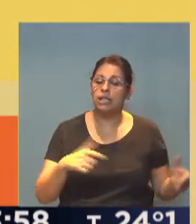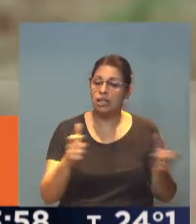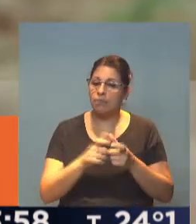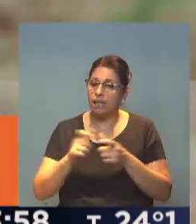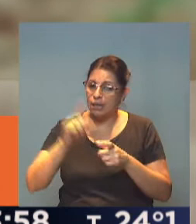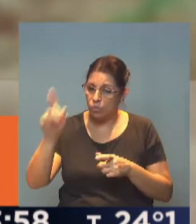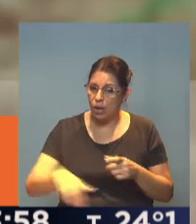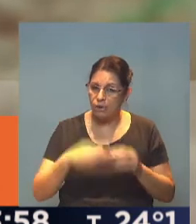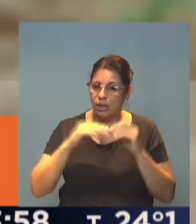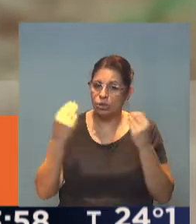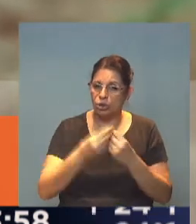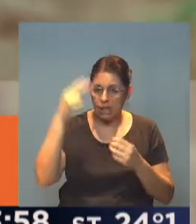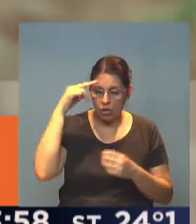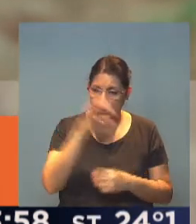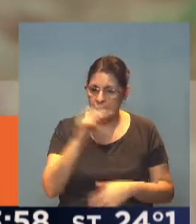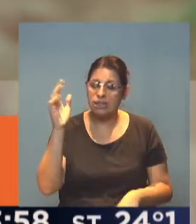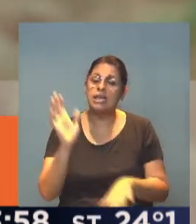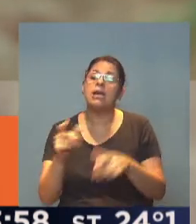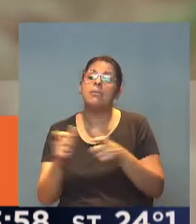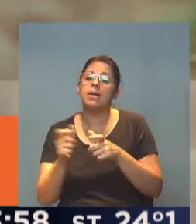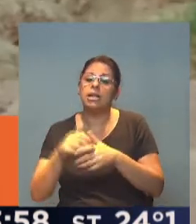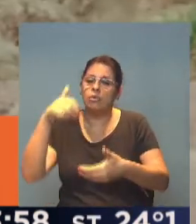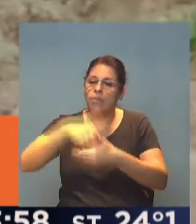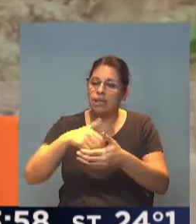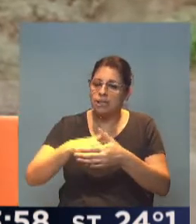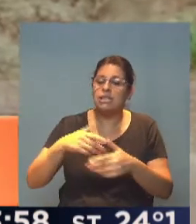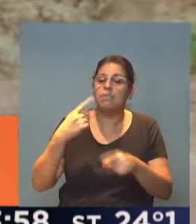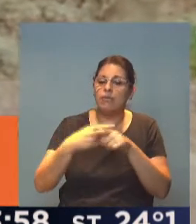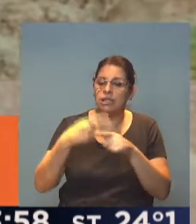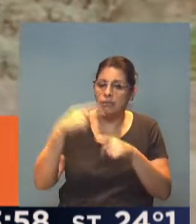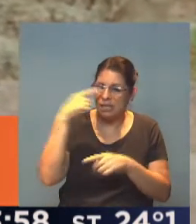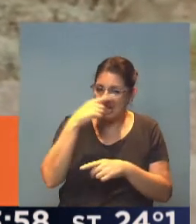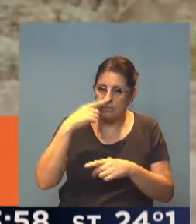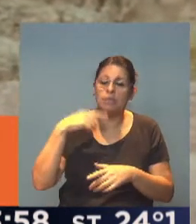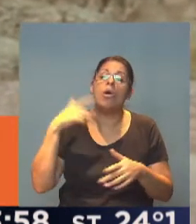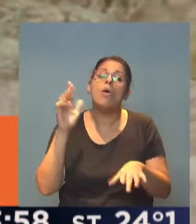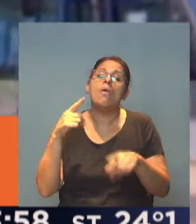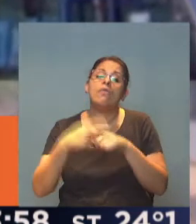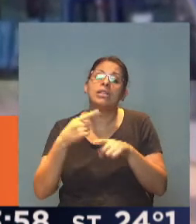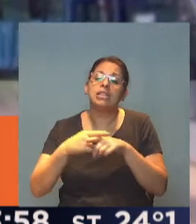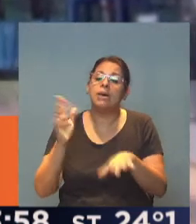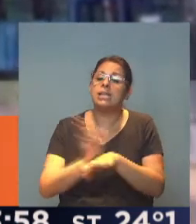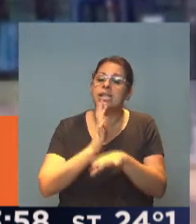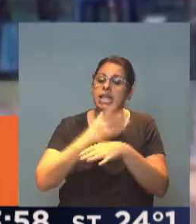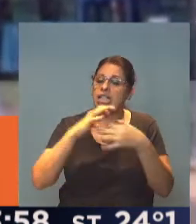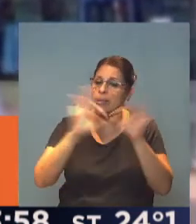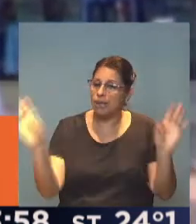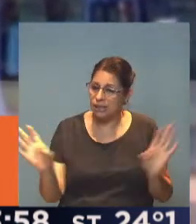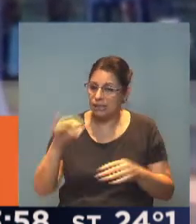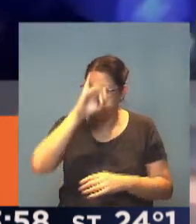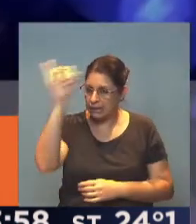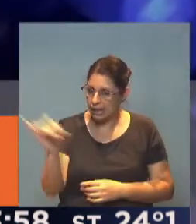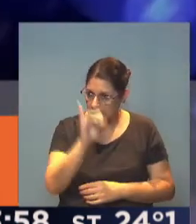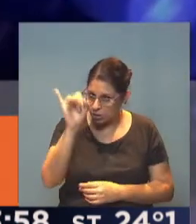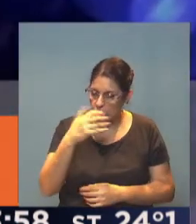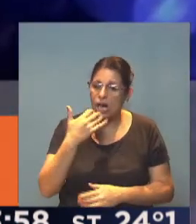que llegan, 900 filmes en total entonces para participar de esta séptima edición del Festival Internacional de Cine Independiente que se va a realizar